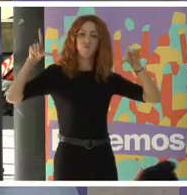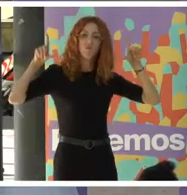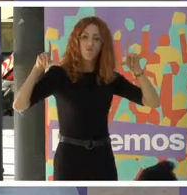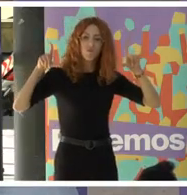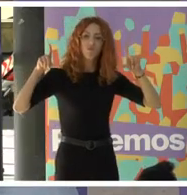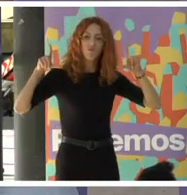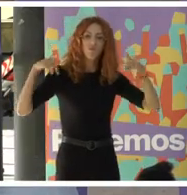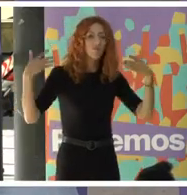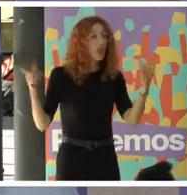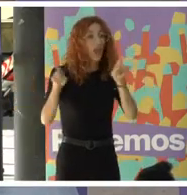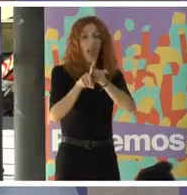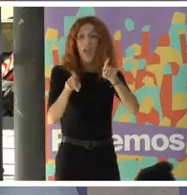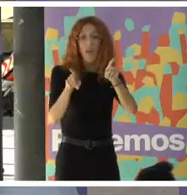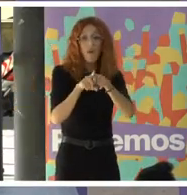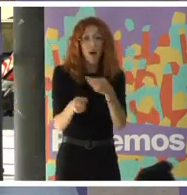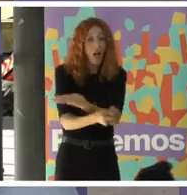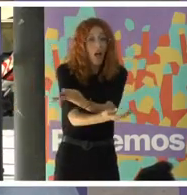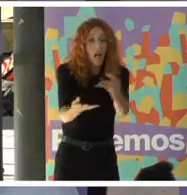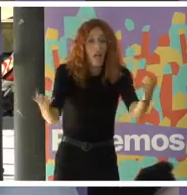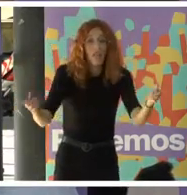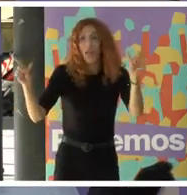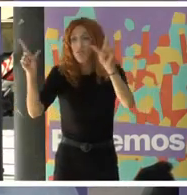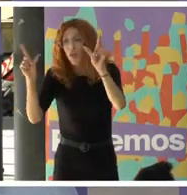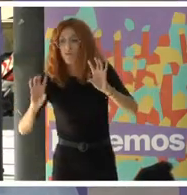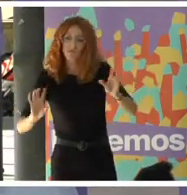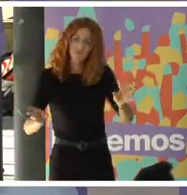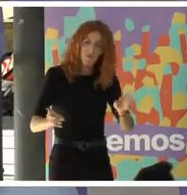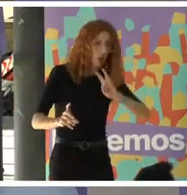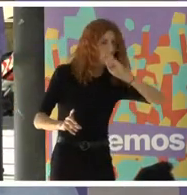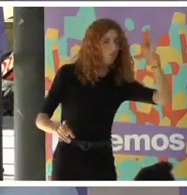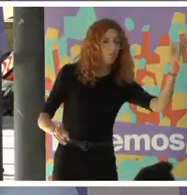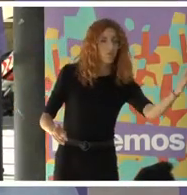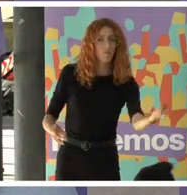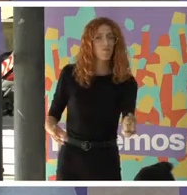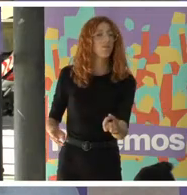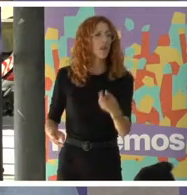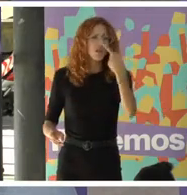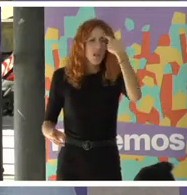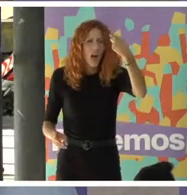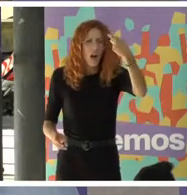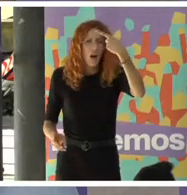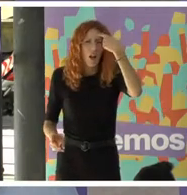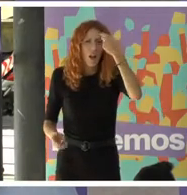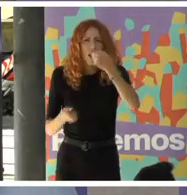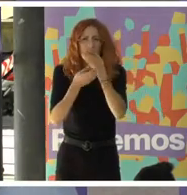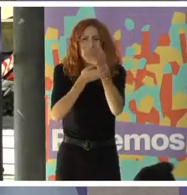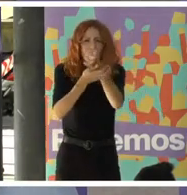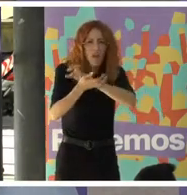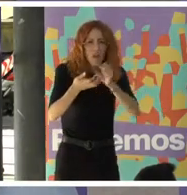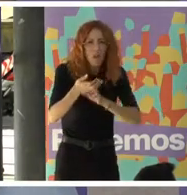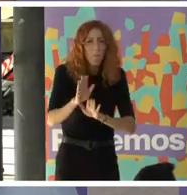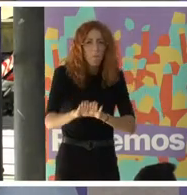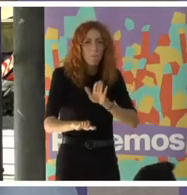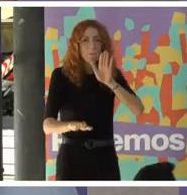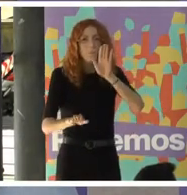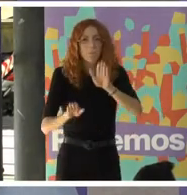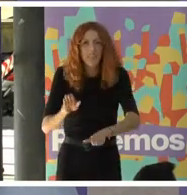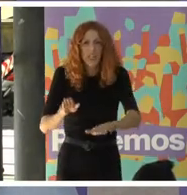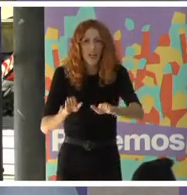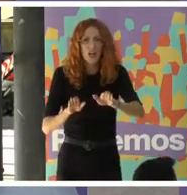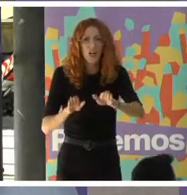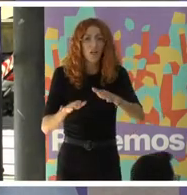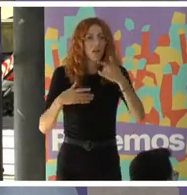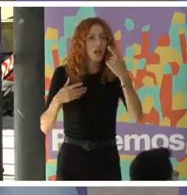usted estaba de perfil, igual que todos sus medios mercenarios. ¿Sabéis, os acordáis del informe PISA de la UDEF